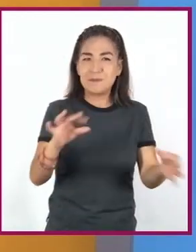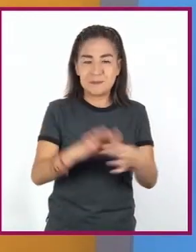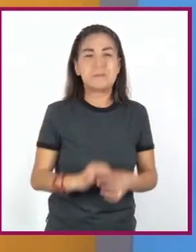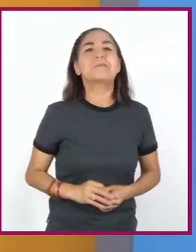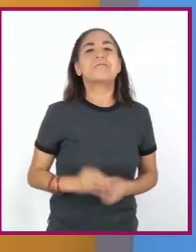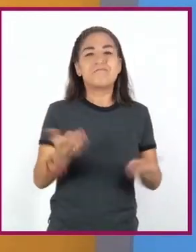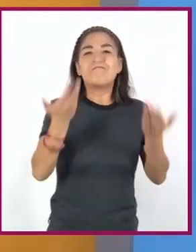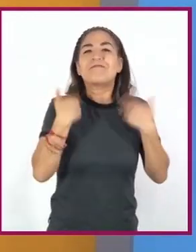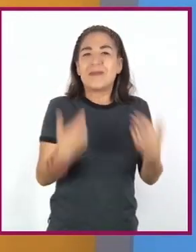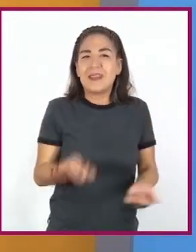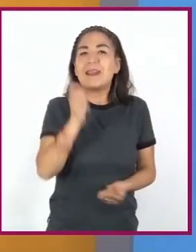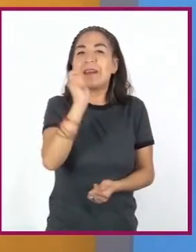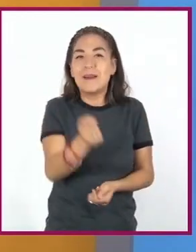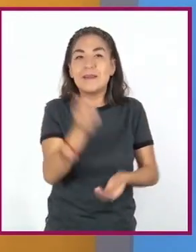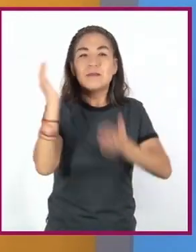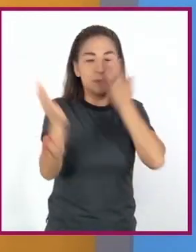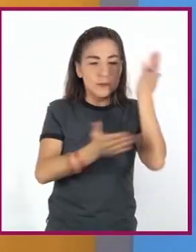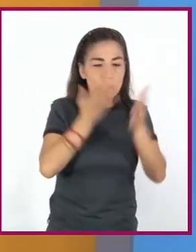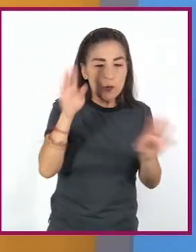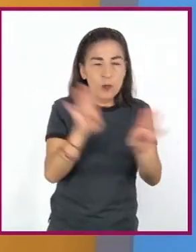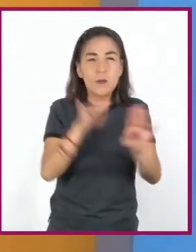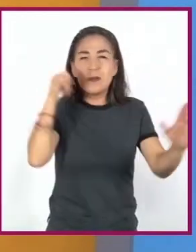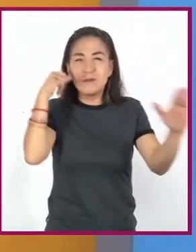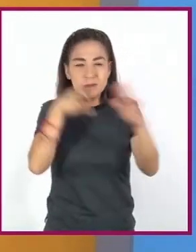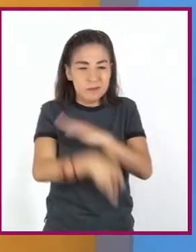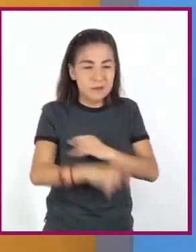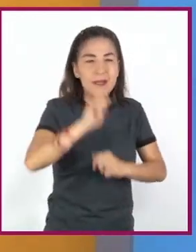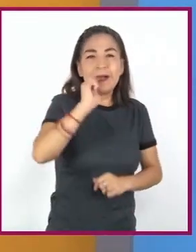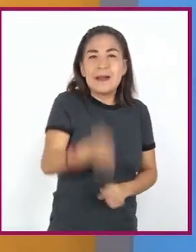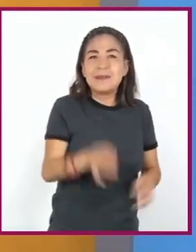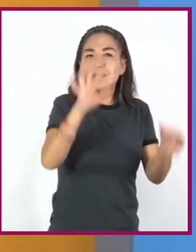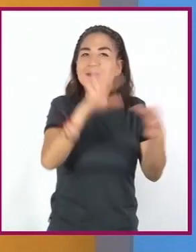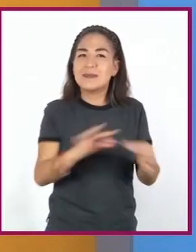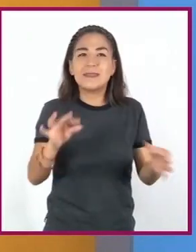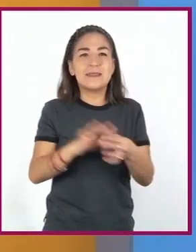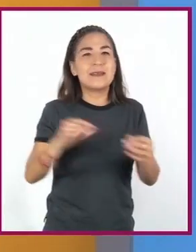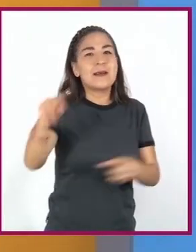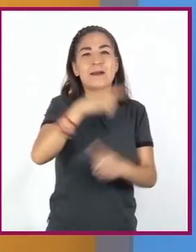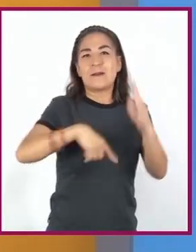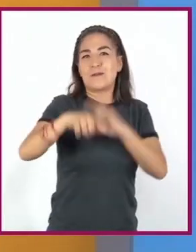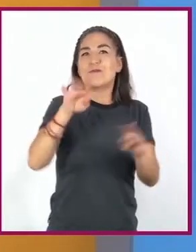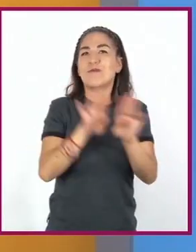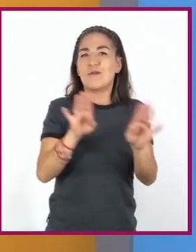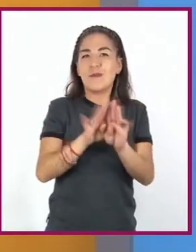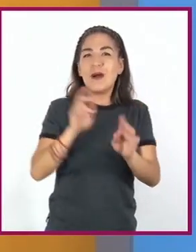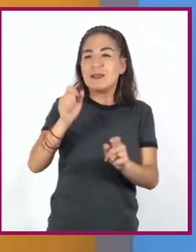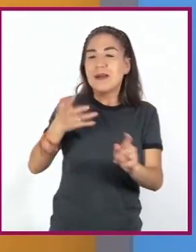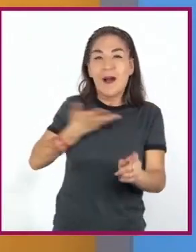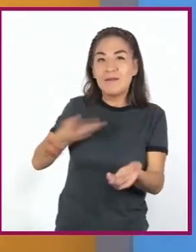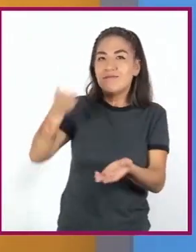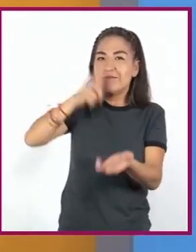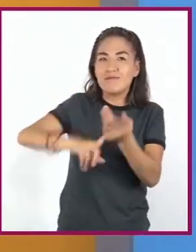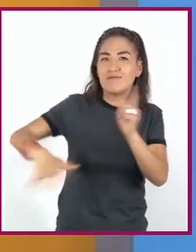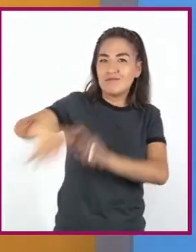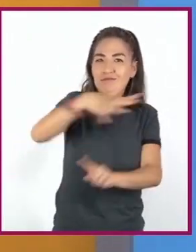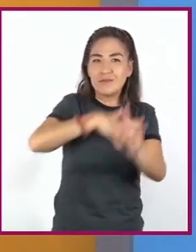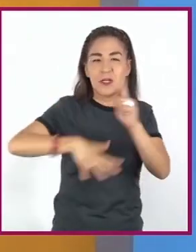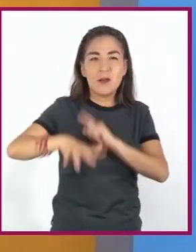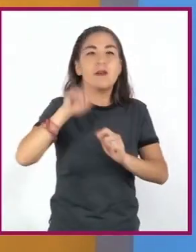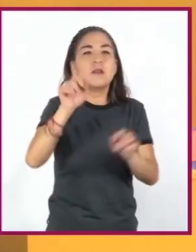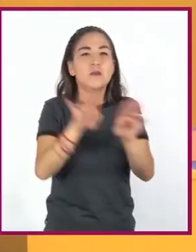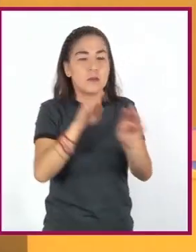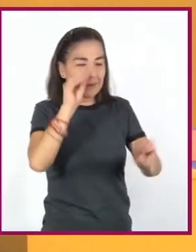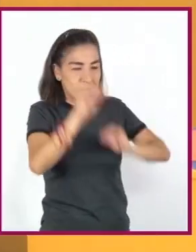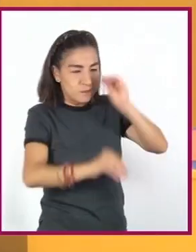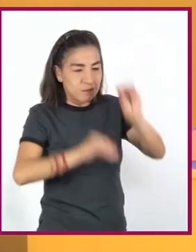que partimos del estudio y exploración de todo aquello que nos rodea a través de la modelación